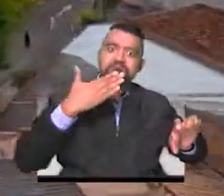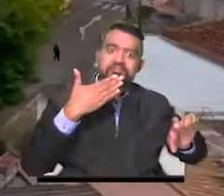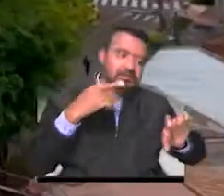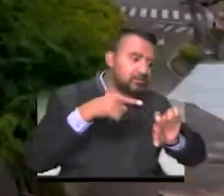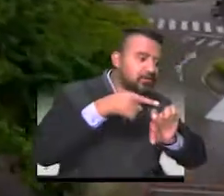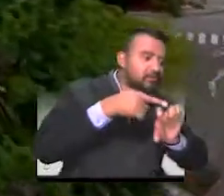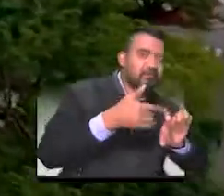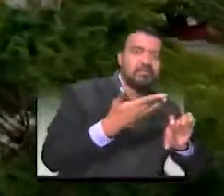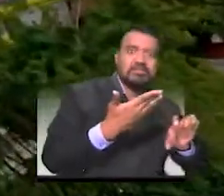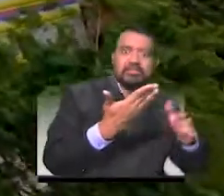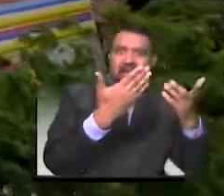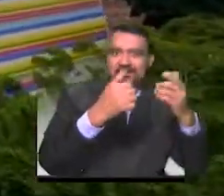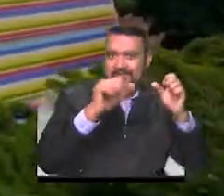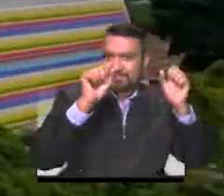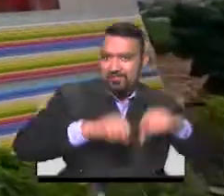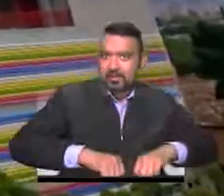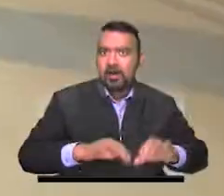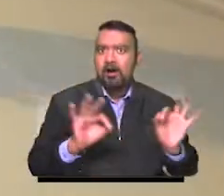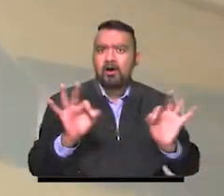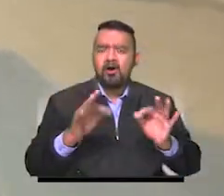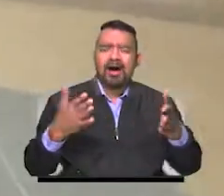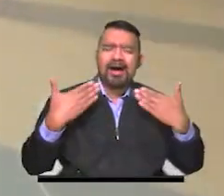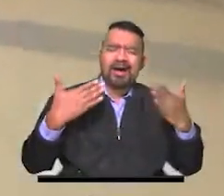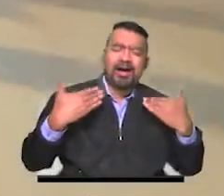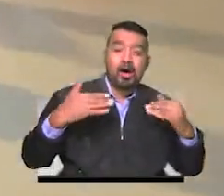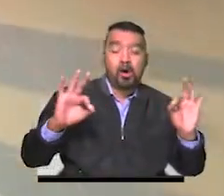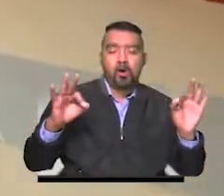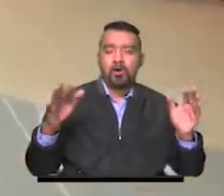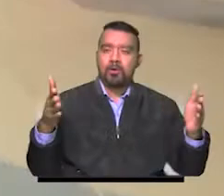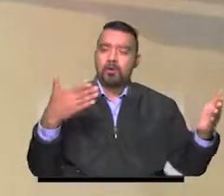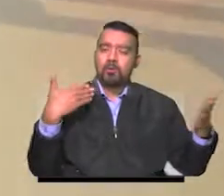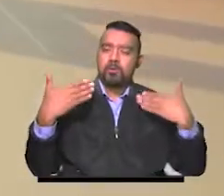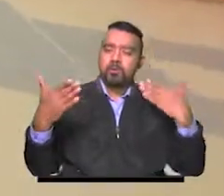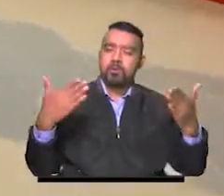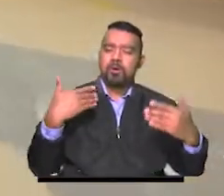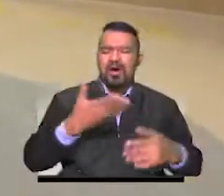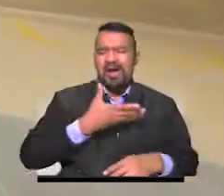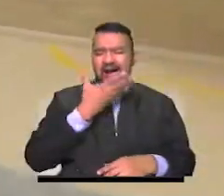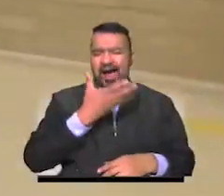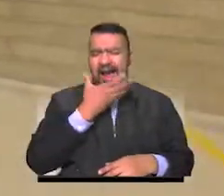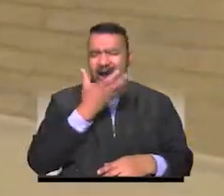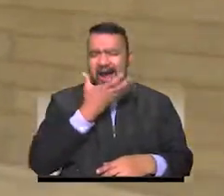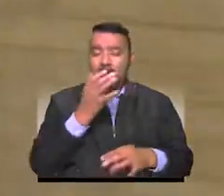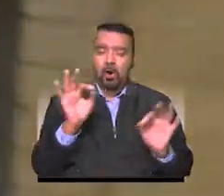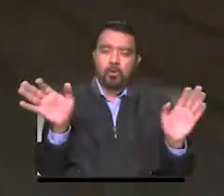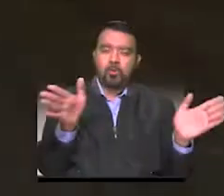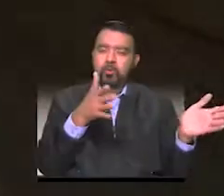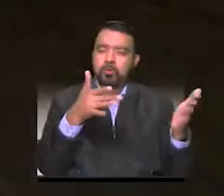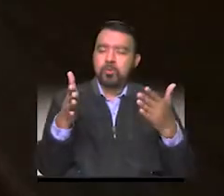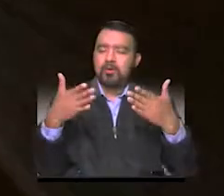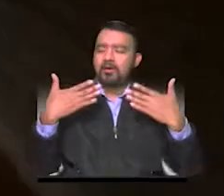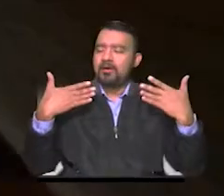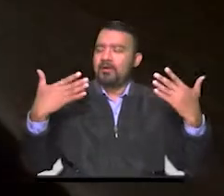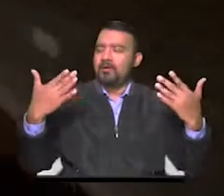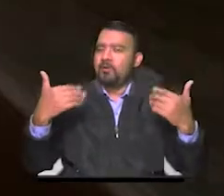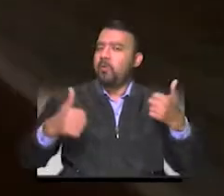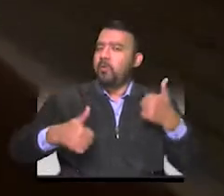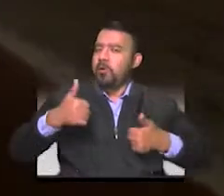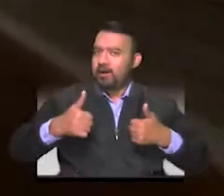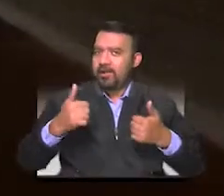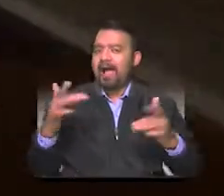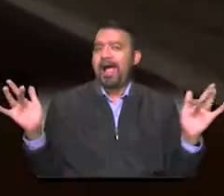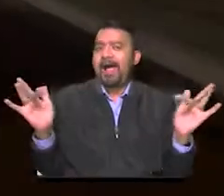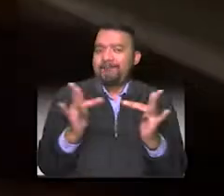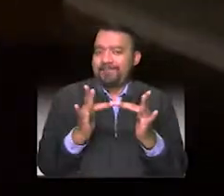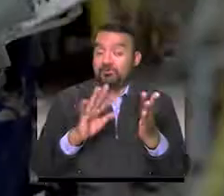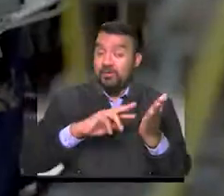importante. Adicionalmente, nosotros en el año 2013 tomamos la decisión de ser vanguardistas en la implementación de